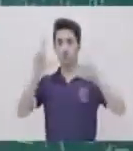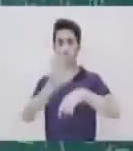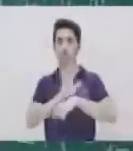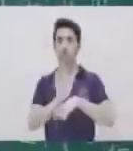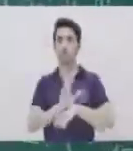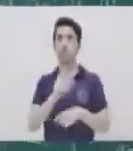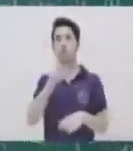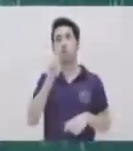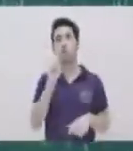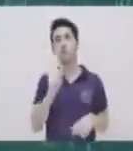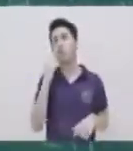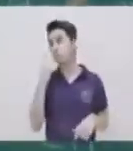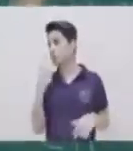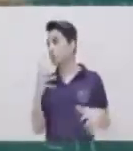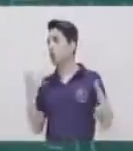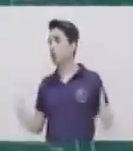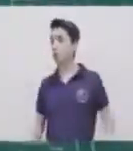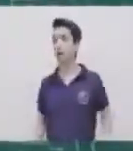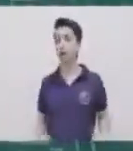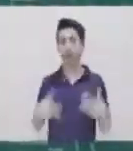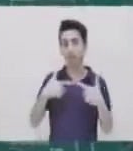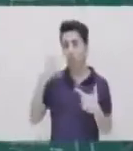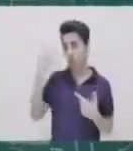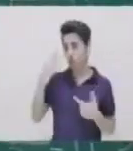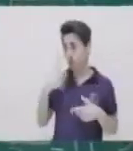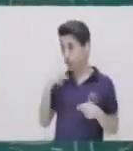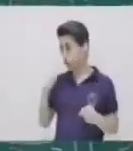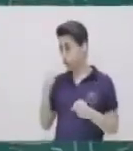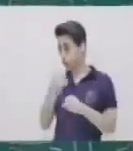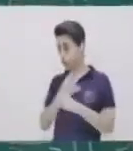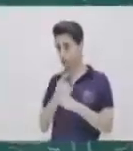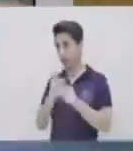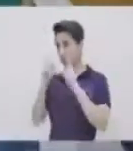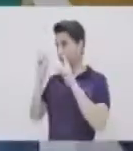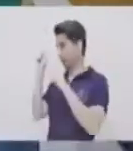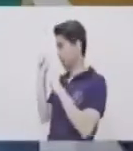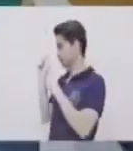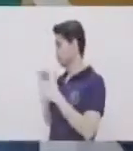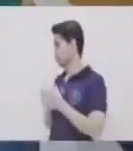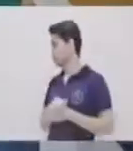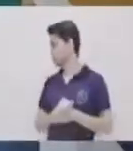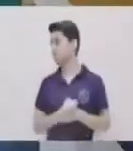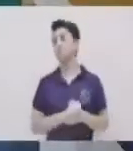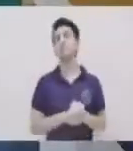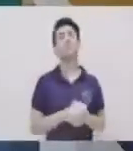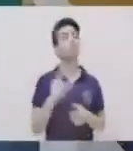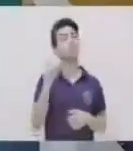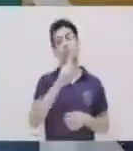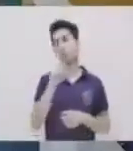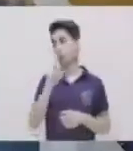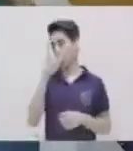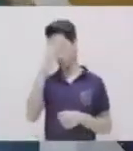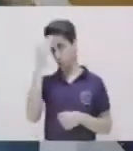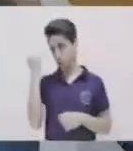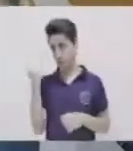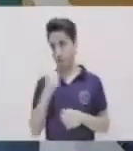buscar aplicaciones de la vida diaria donde podamos hacer uso de esto. Entonces no